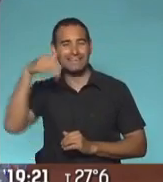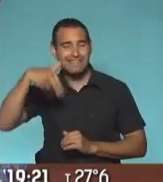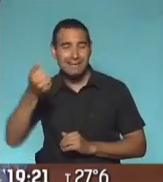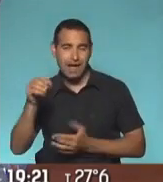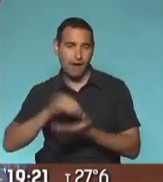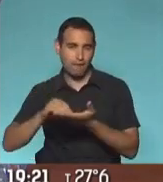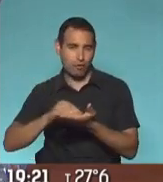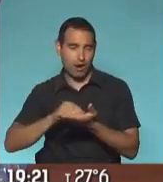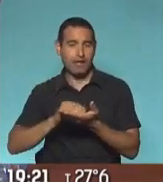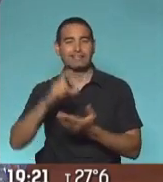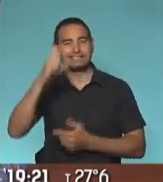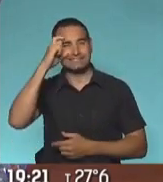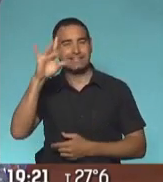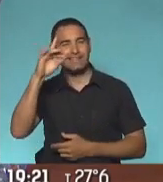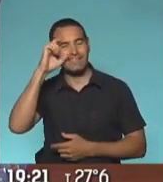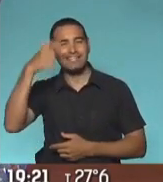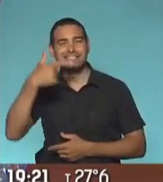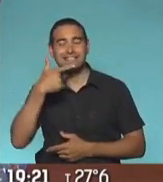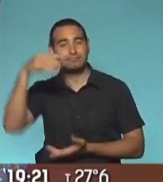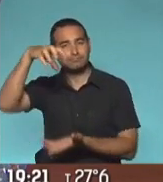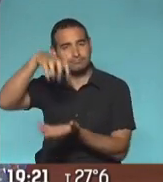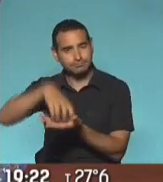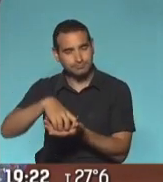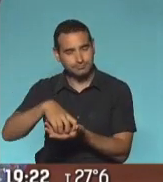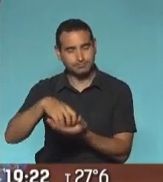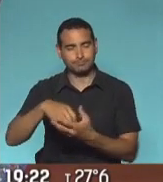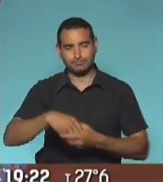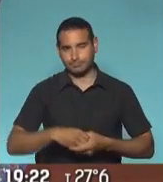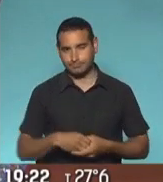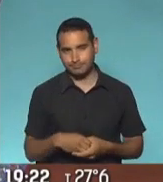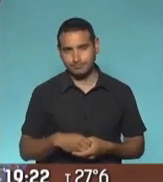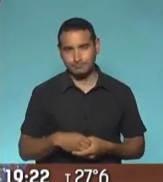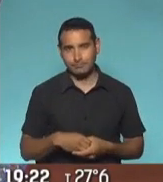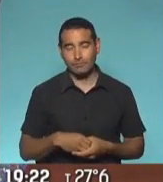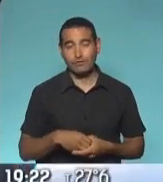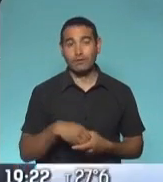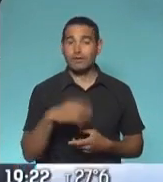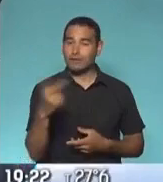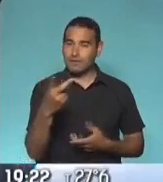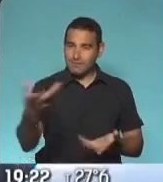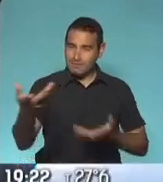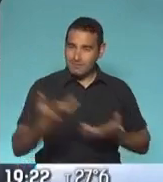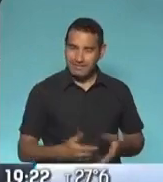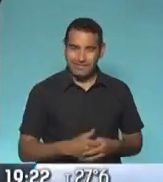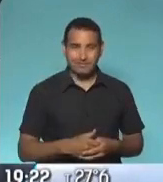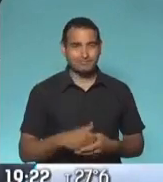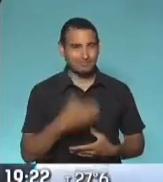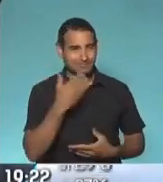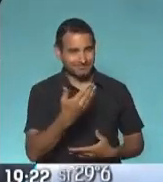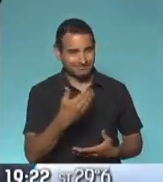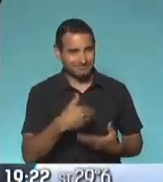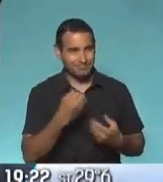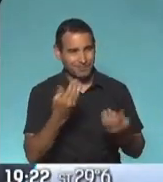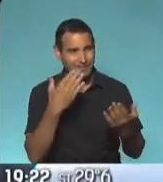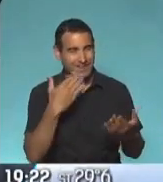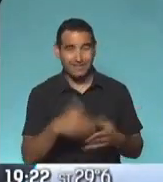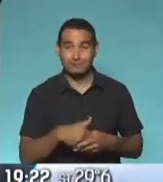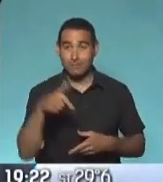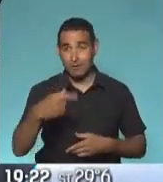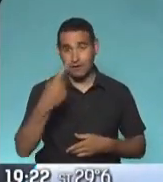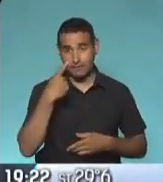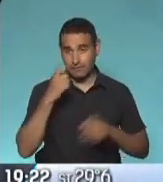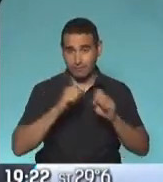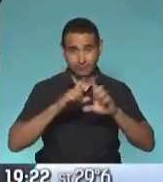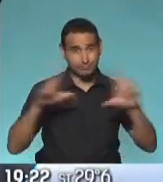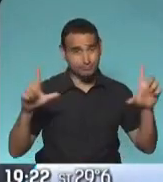que es el Centro de Estudio de Estado y Sociedad. Violeta, Agustina, bienvenidas. ¿Cómo están? Muchas gracias. Empecemos. Buenas tardes. Estamos en vivo para todo el